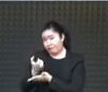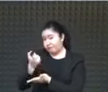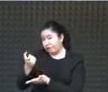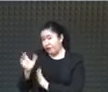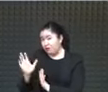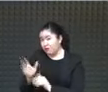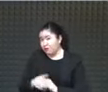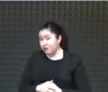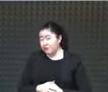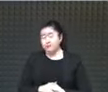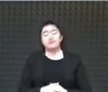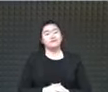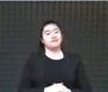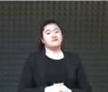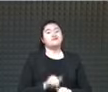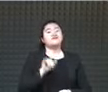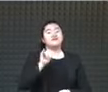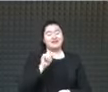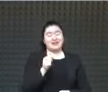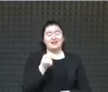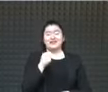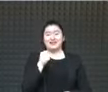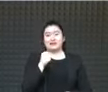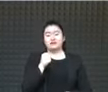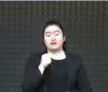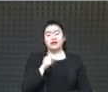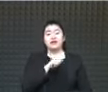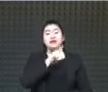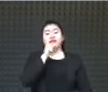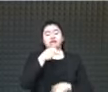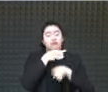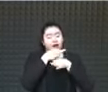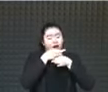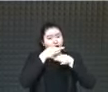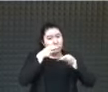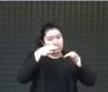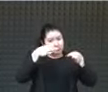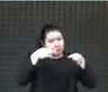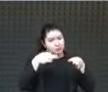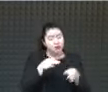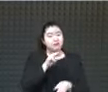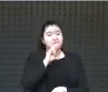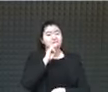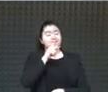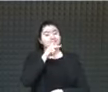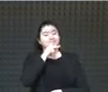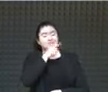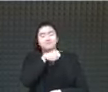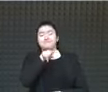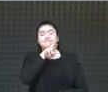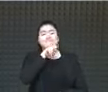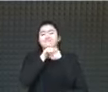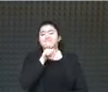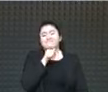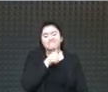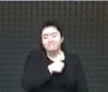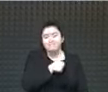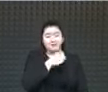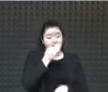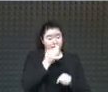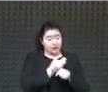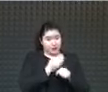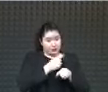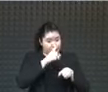de septiembre ya lo vamos a informar con todo detalle. Que no tengan preocupación, los padres y madres de familia, se va a seguir haciendo el depósito en la tarjeta